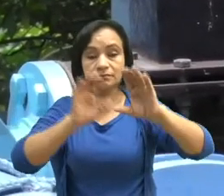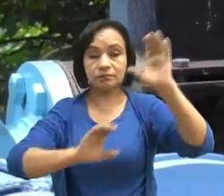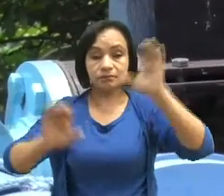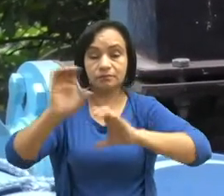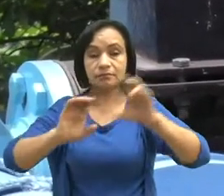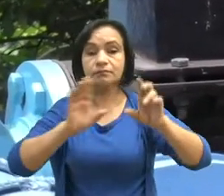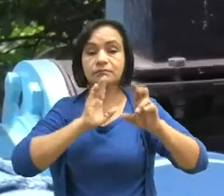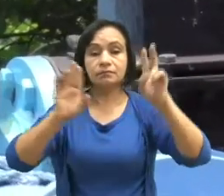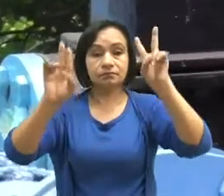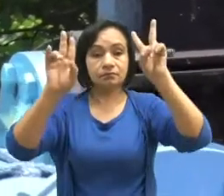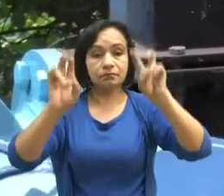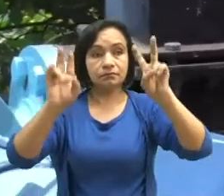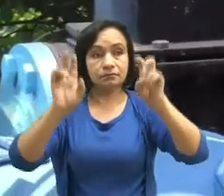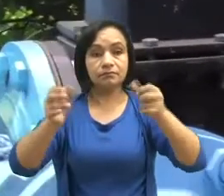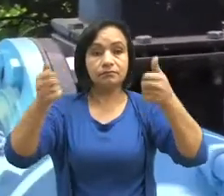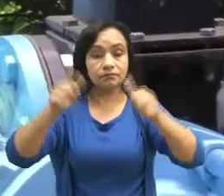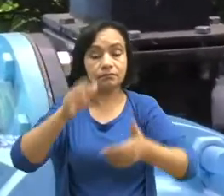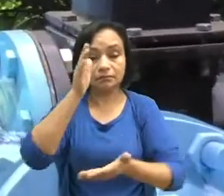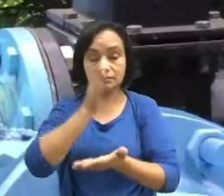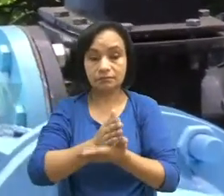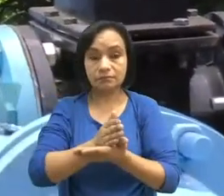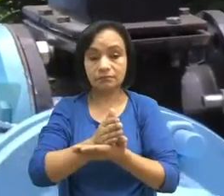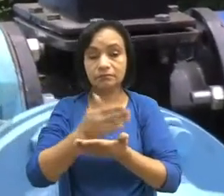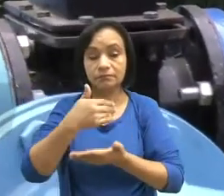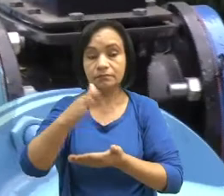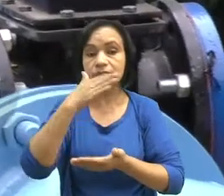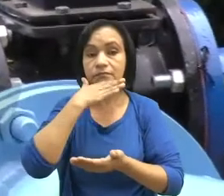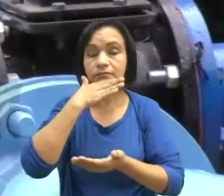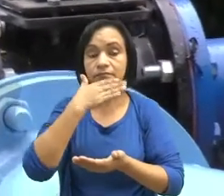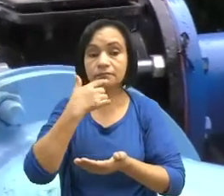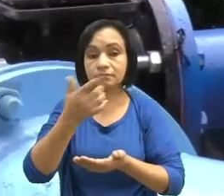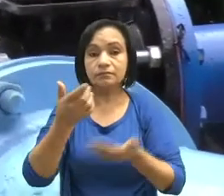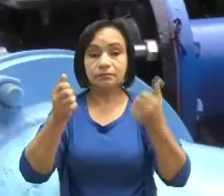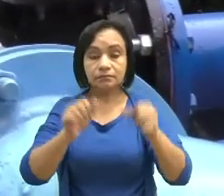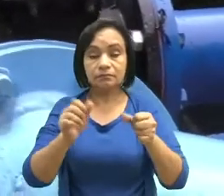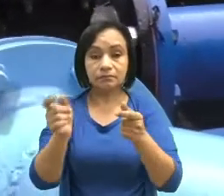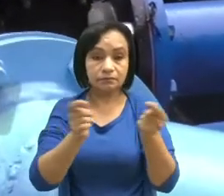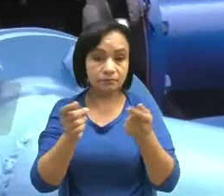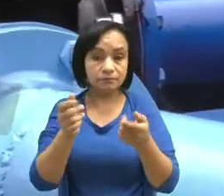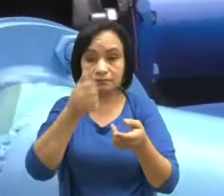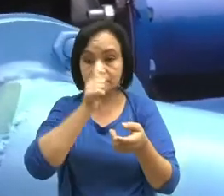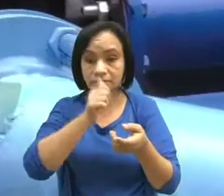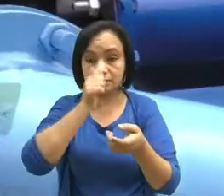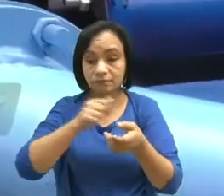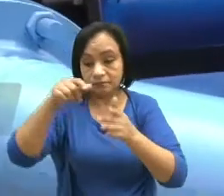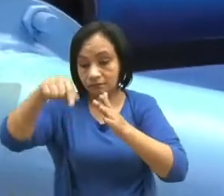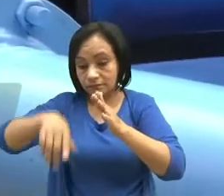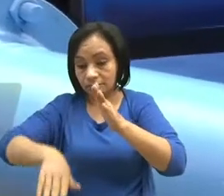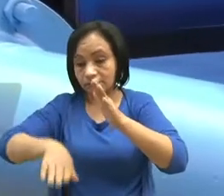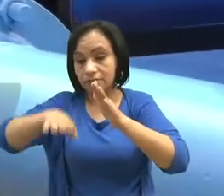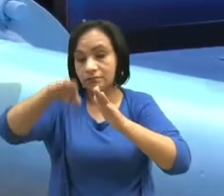tema para la toma de decisiones en los momentos oportunos según cómo sea el comportamiento de los acuíferos, ¿verdad?